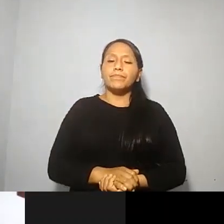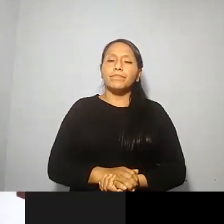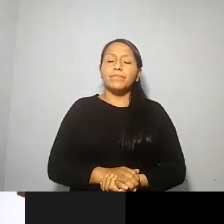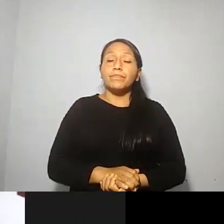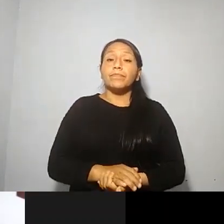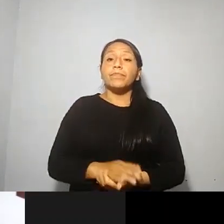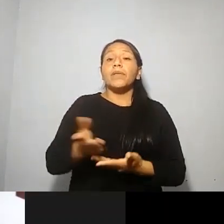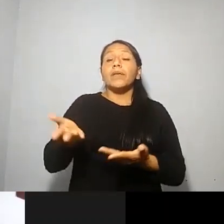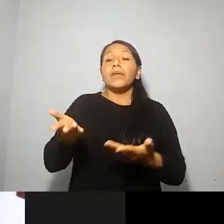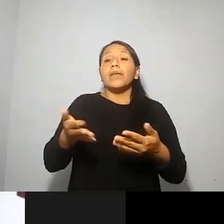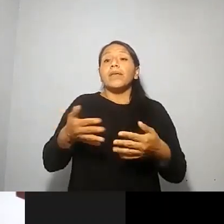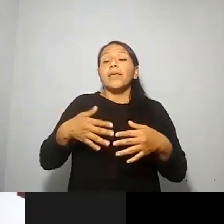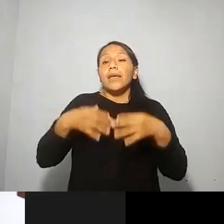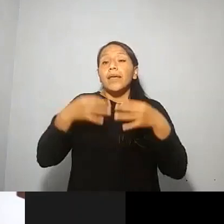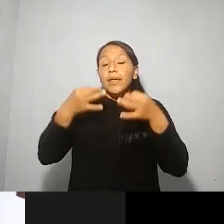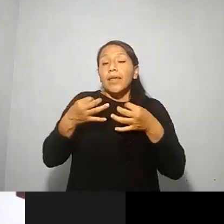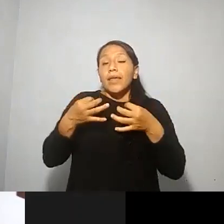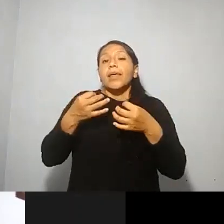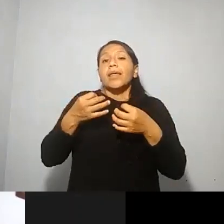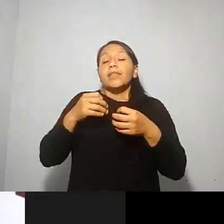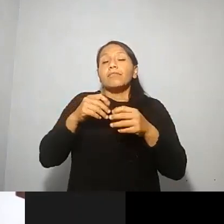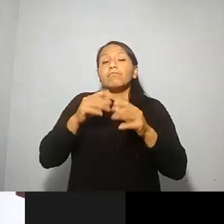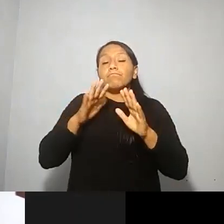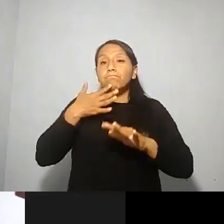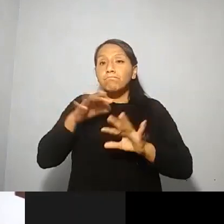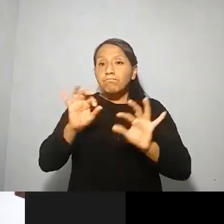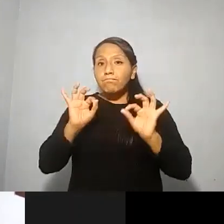entendiendo eso, el siguiente concepto